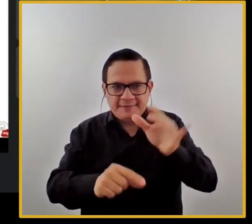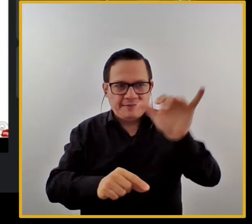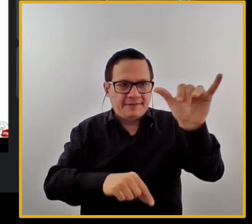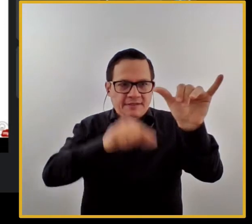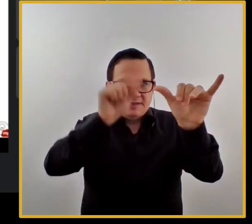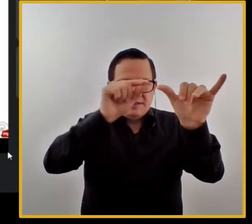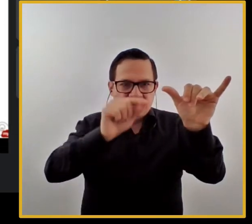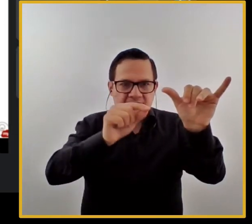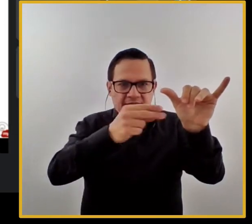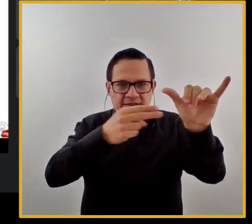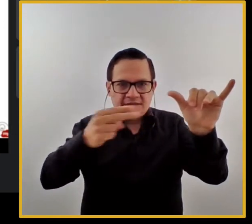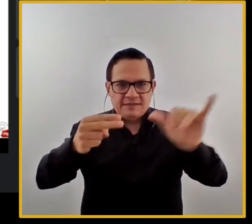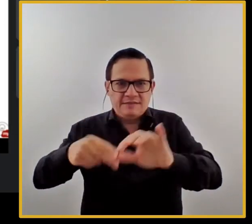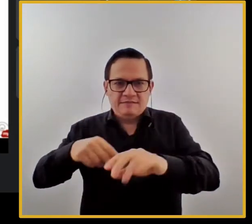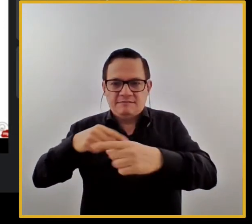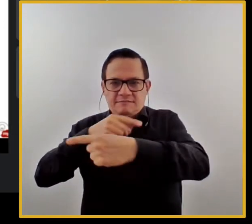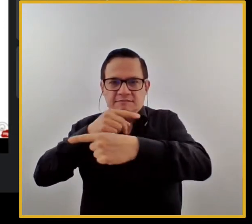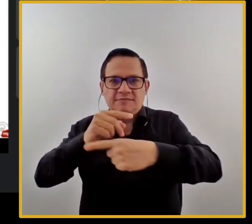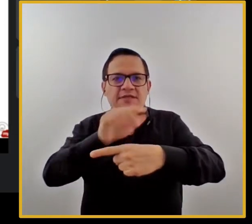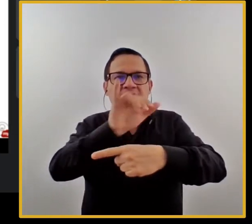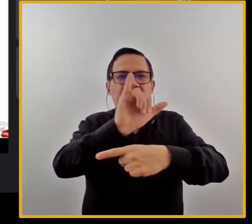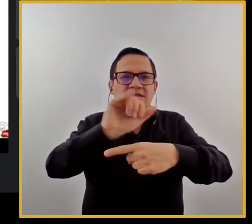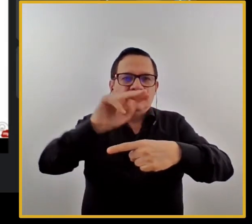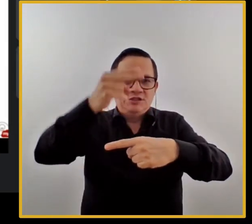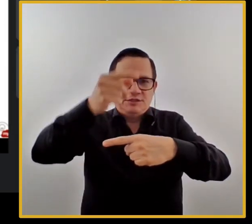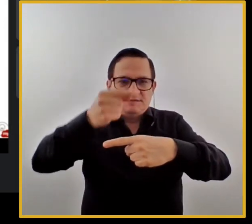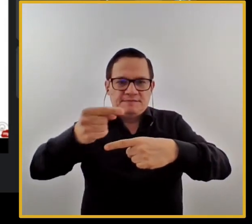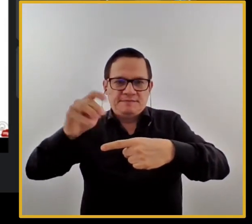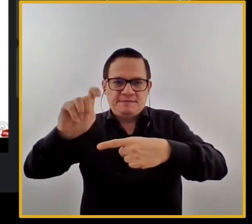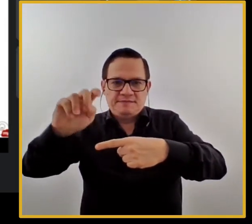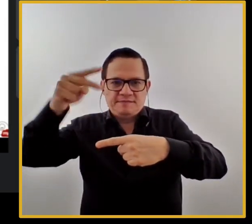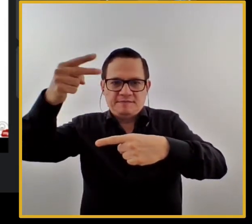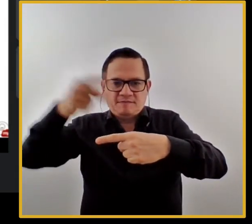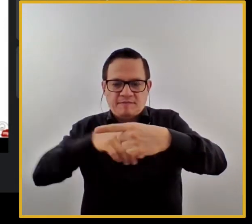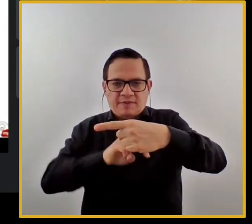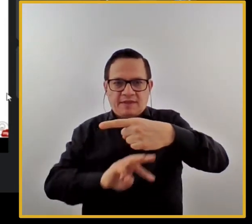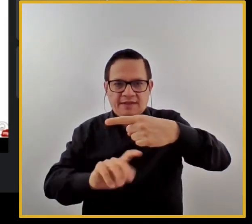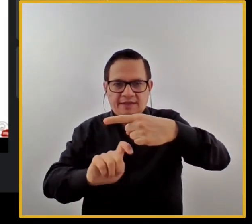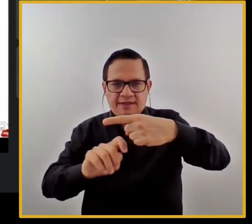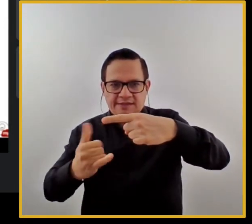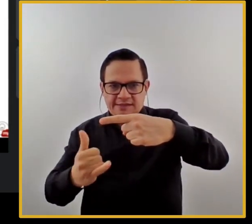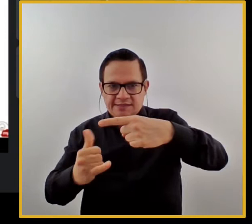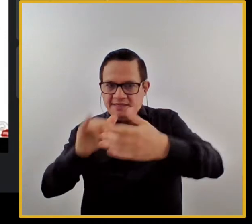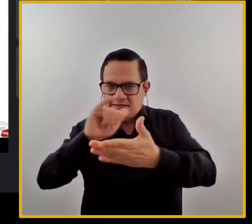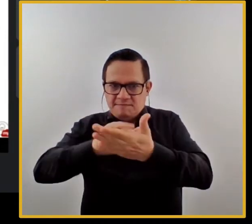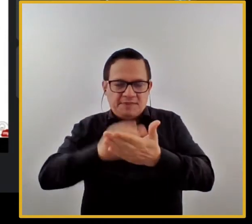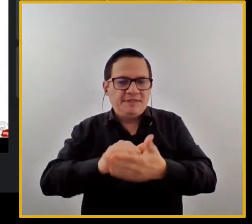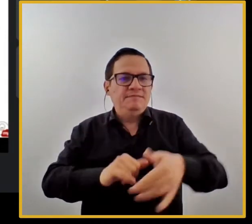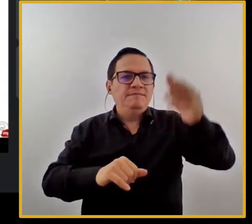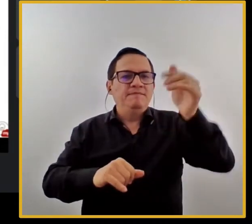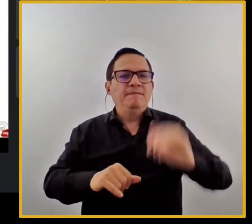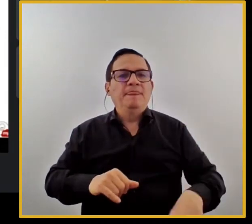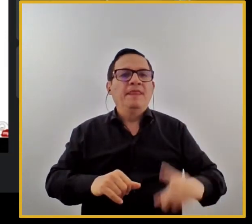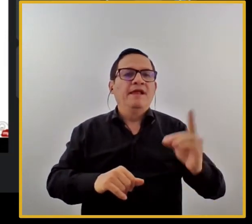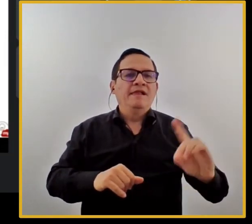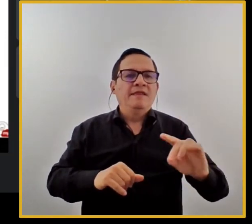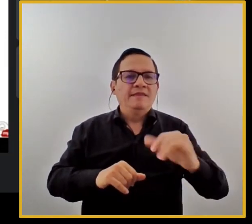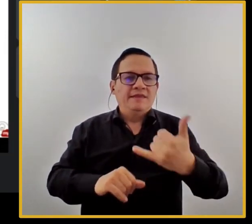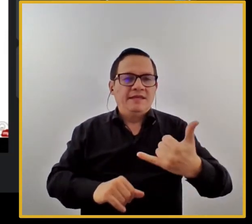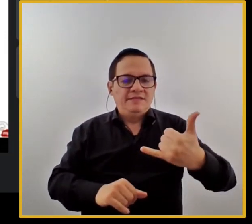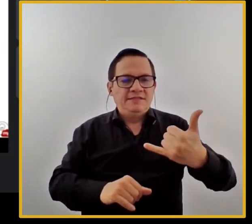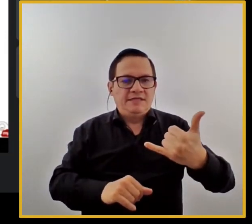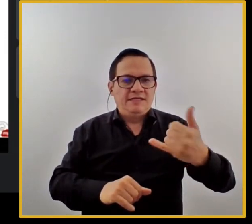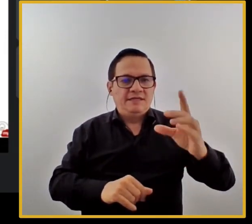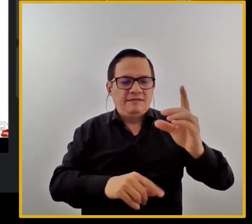esta ecuación, ¿cierto? De la siguiente manera, ¿no? Yo puedo decir que esto es igual a tener a d de y por